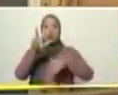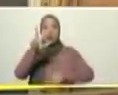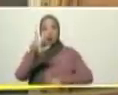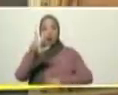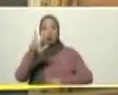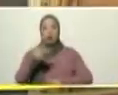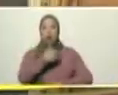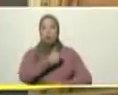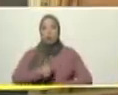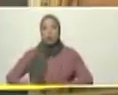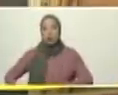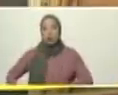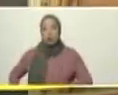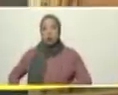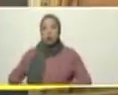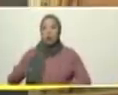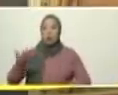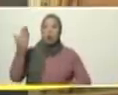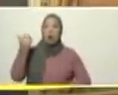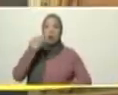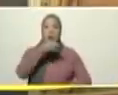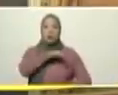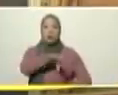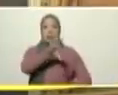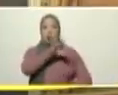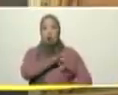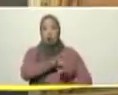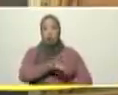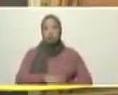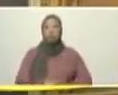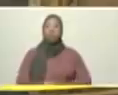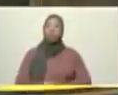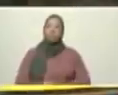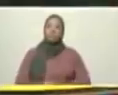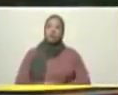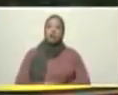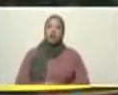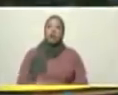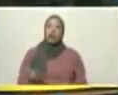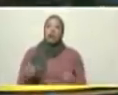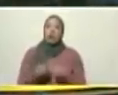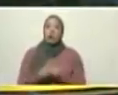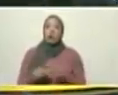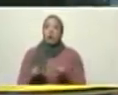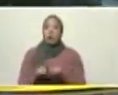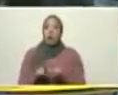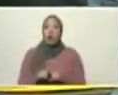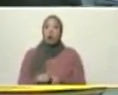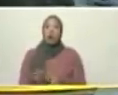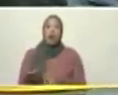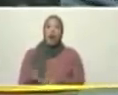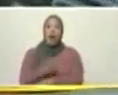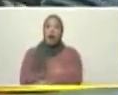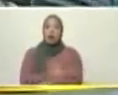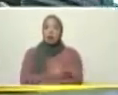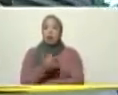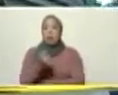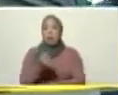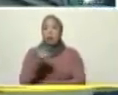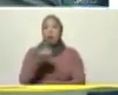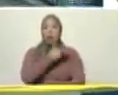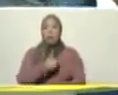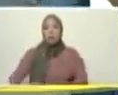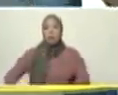presidente Salvador Allende, o como el caso de Bolivia, recientemente, porque algunos pudieran decir,